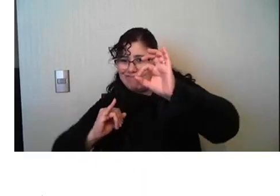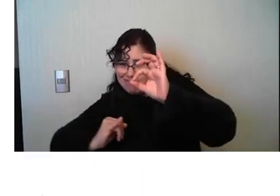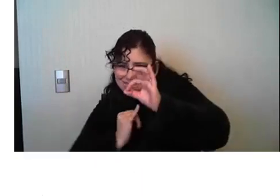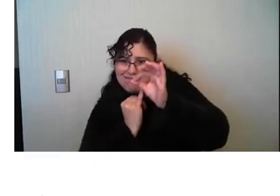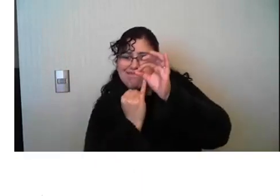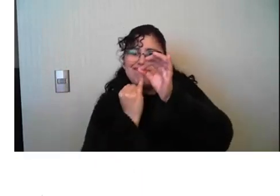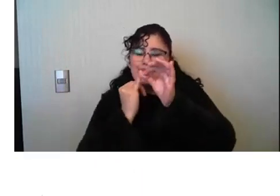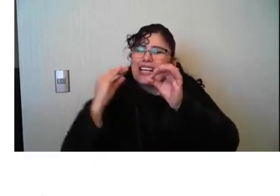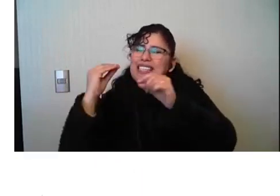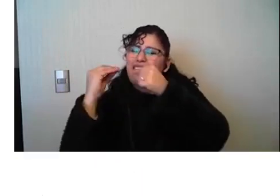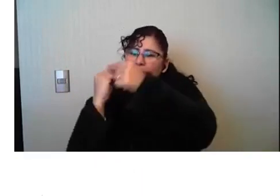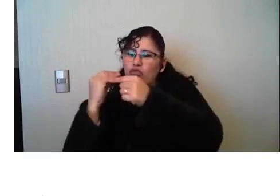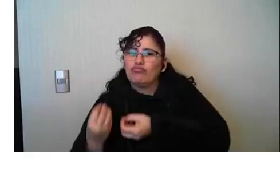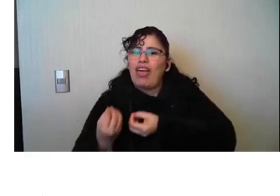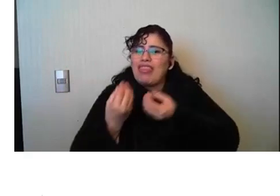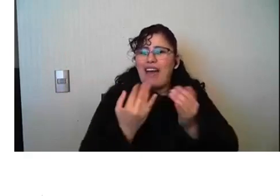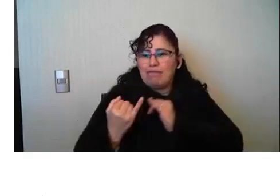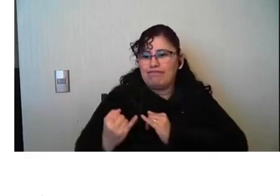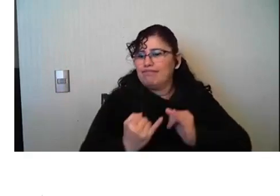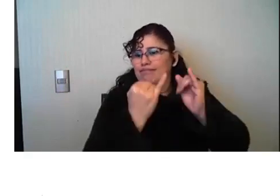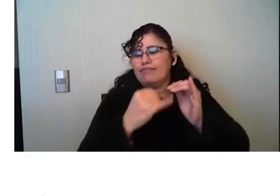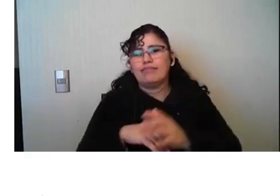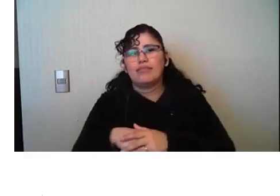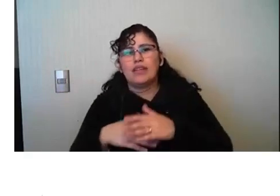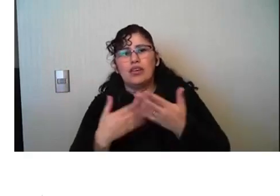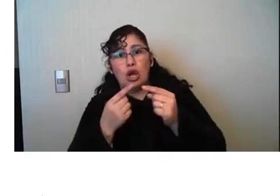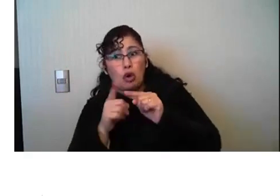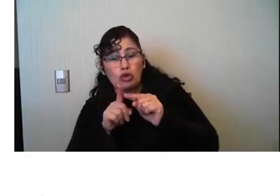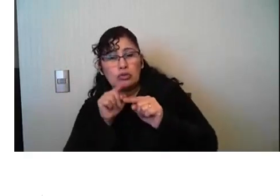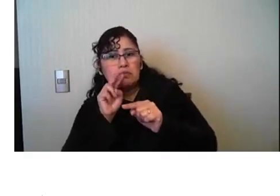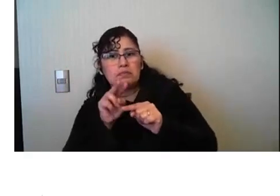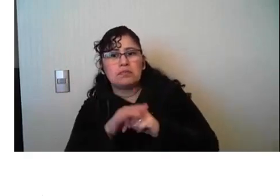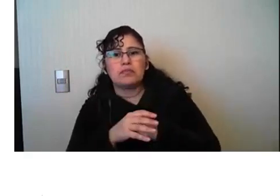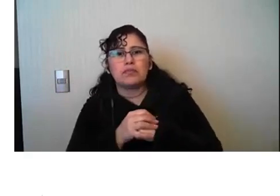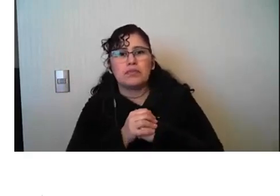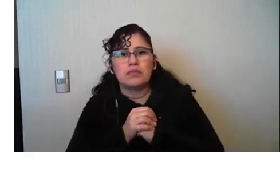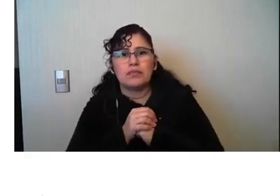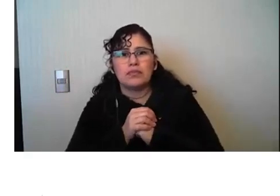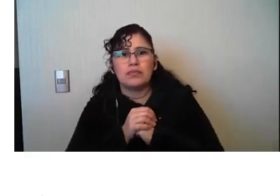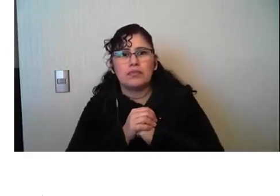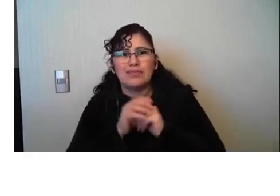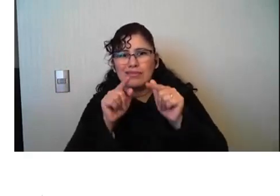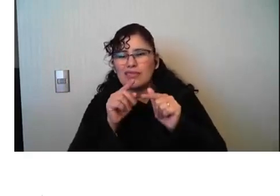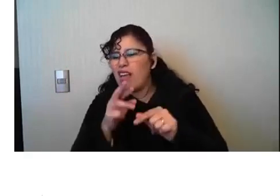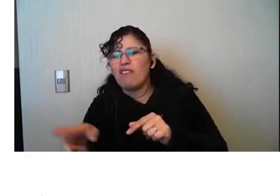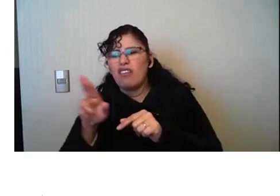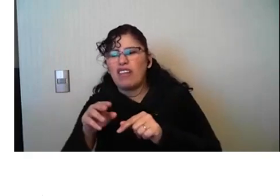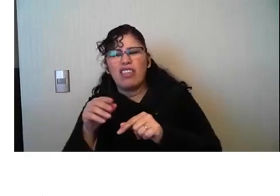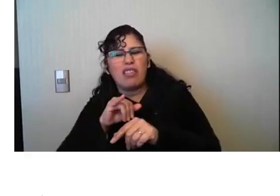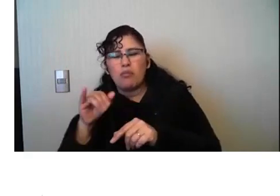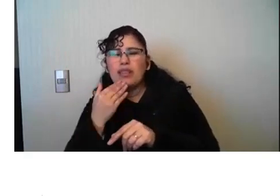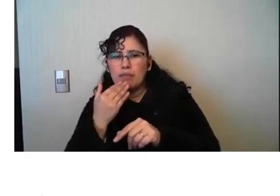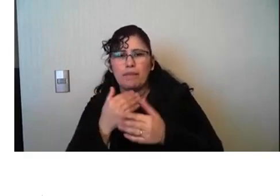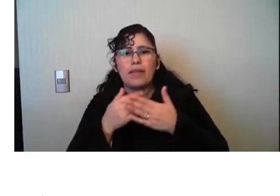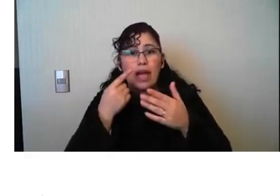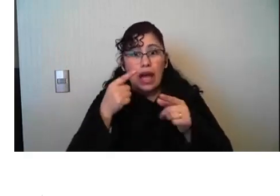cerebelo. Aquí tienen otra imagen, lo vamos a reforzar en el encéfalo también, pero tenemos acá arriba toda la